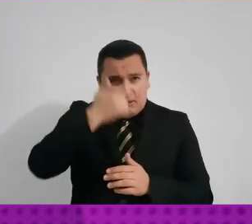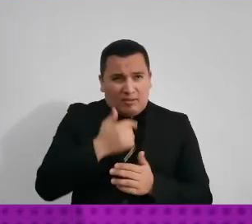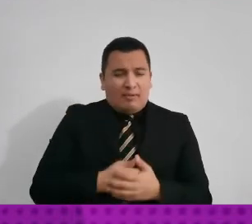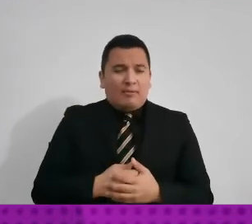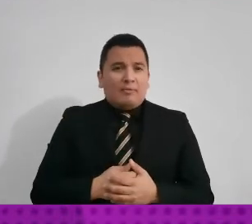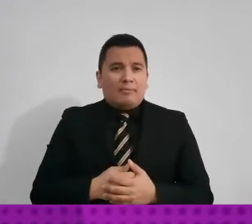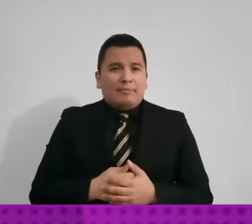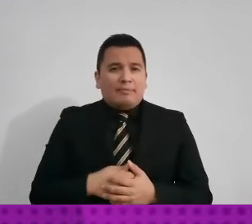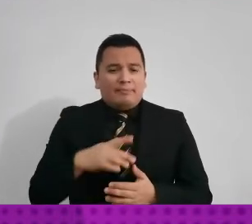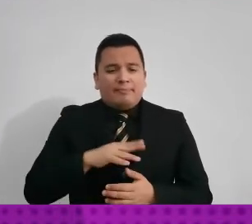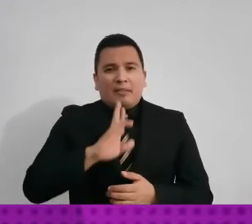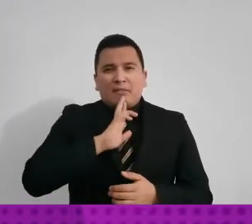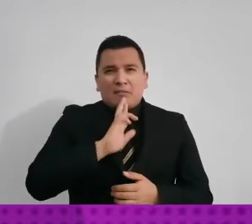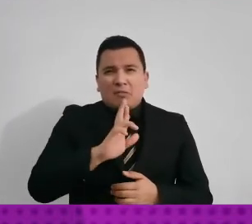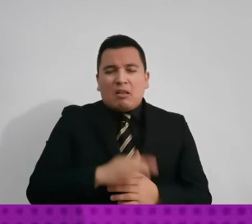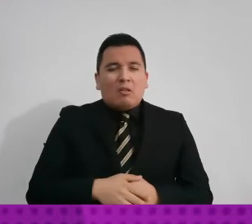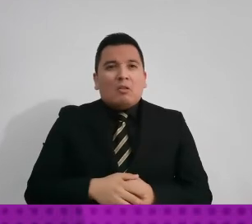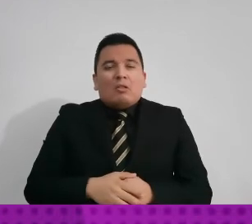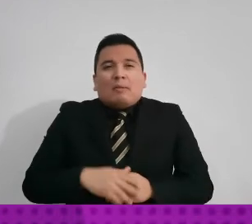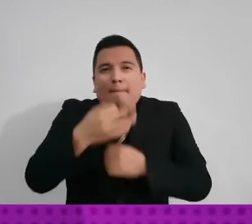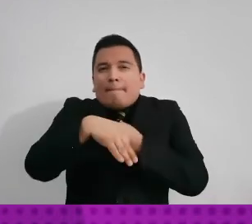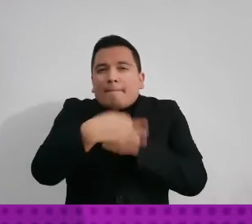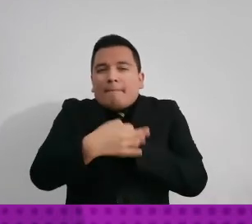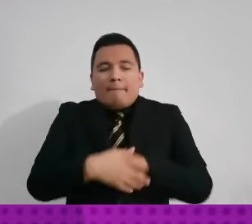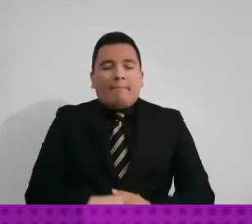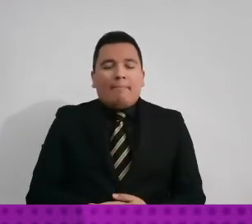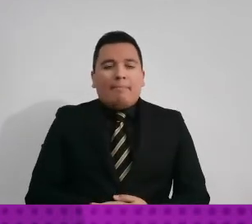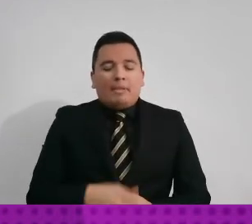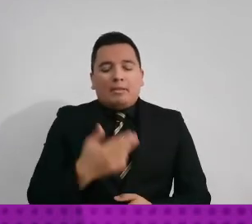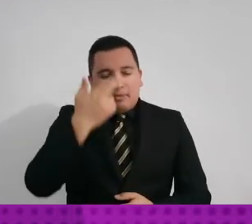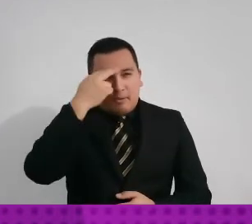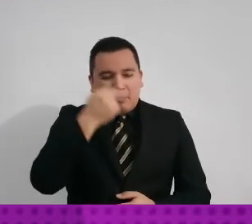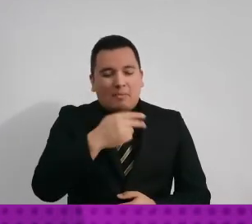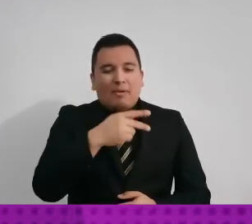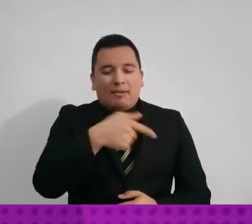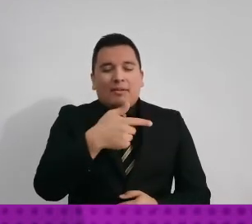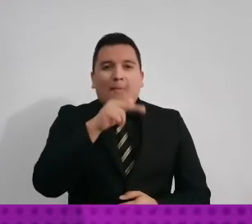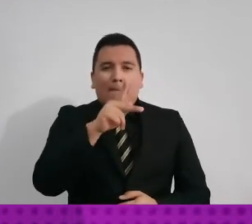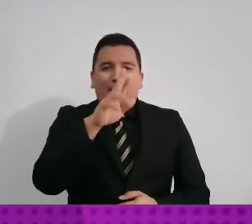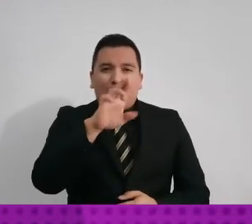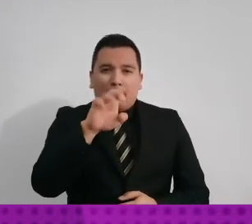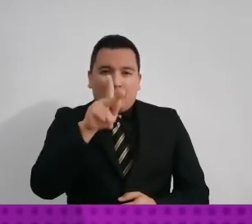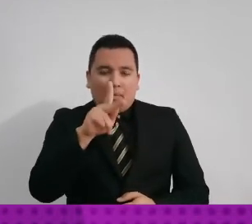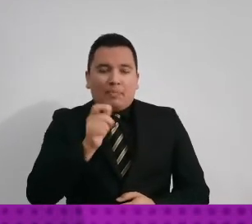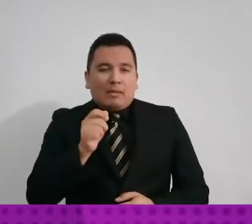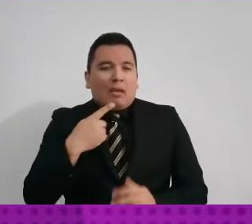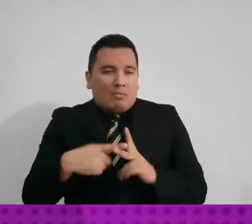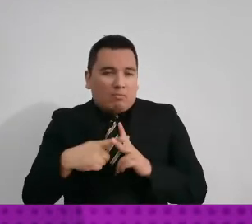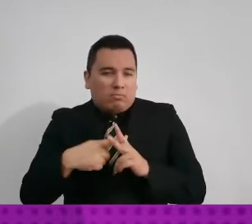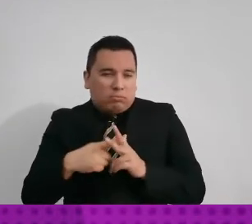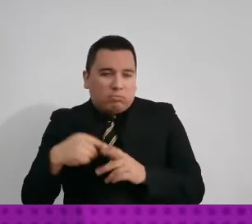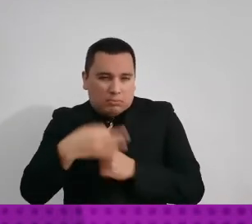jornada electoral, lo que se dan a conocer son los resultados preliminares. Hay que recordar el PREP, que es el Programa de